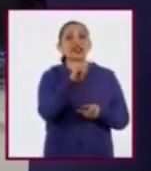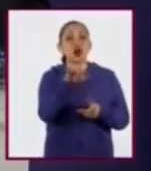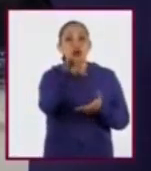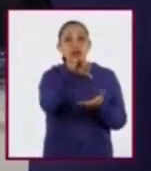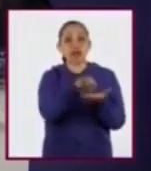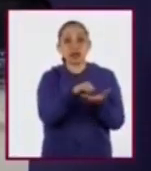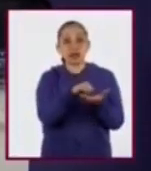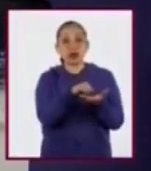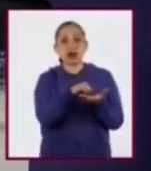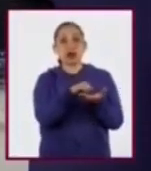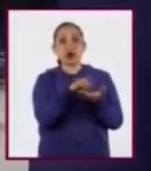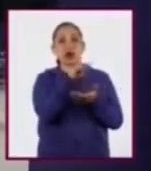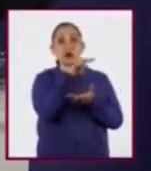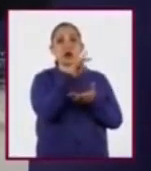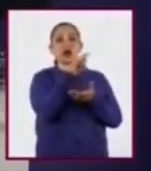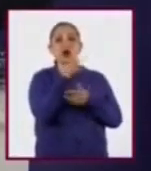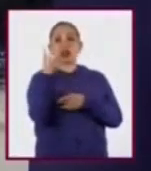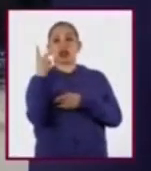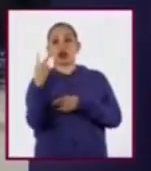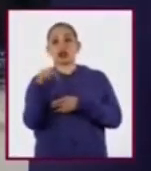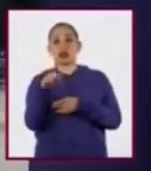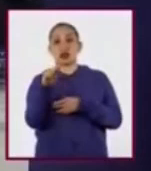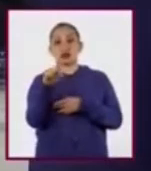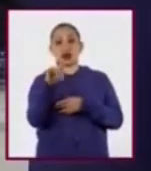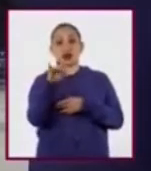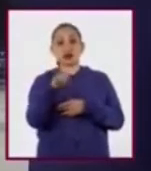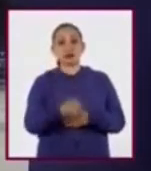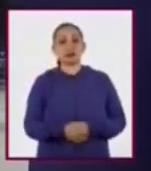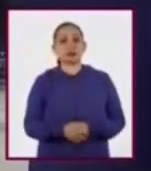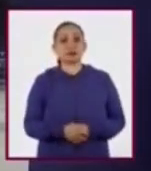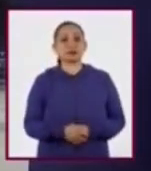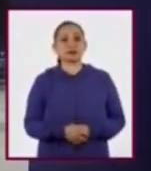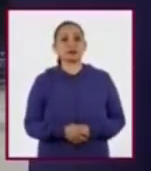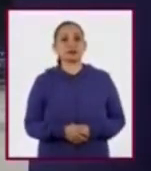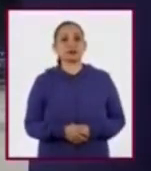núcleo es un protón y 2 neutrones.